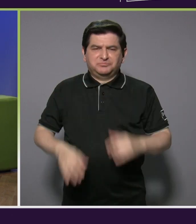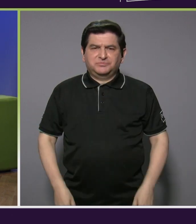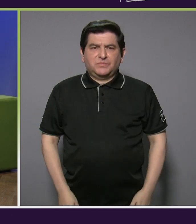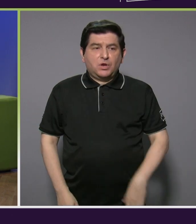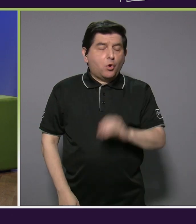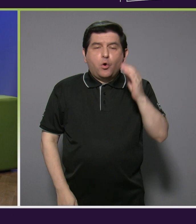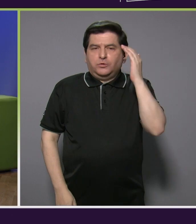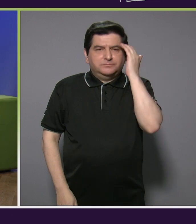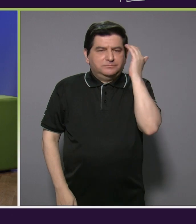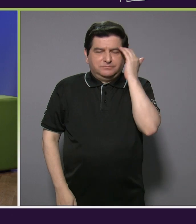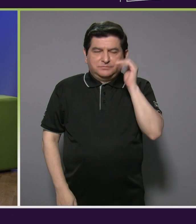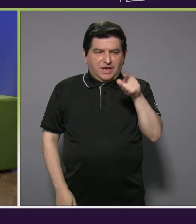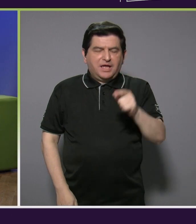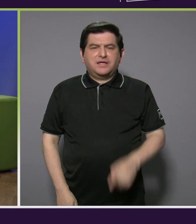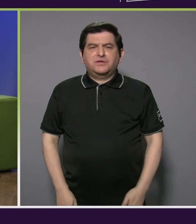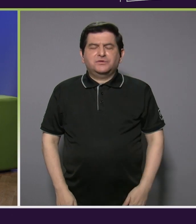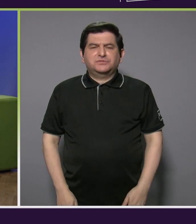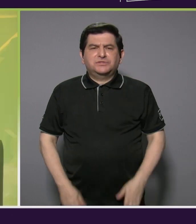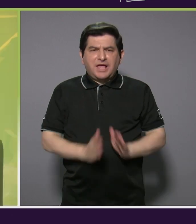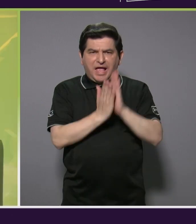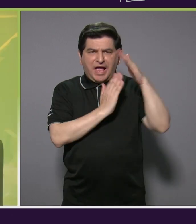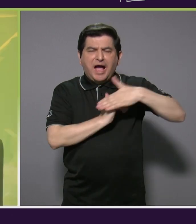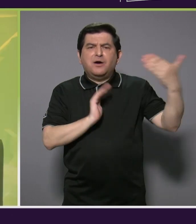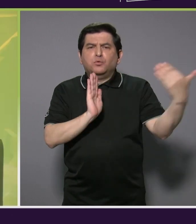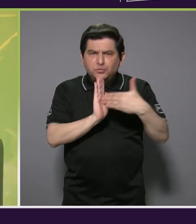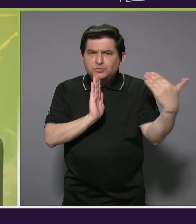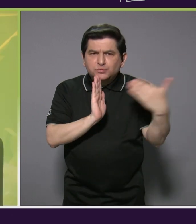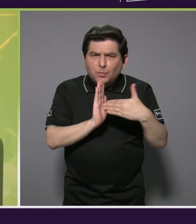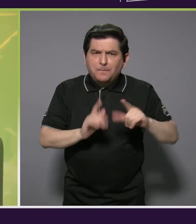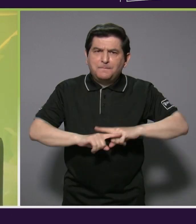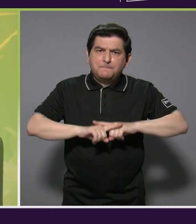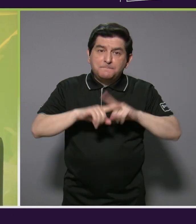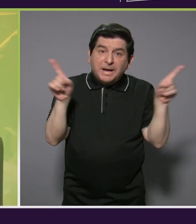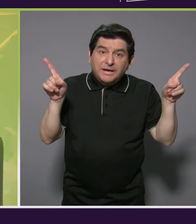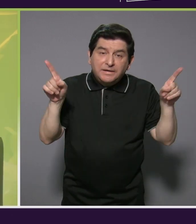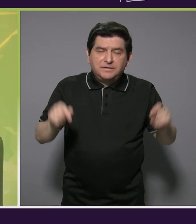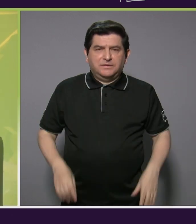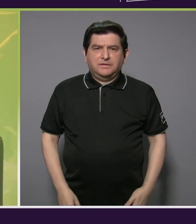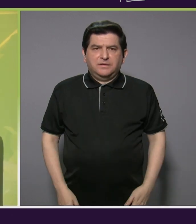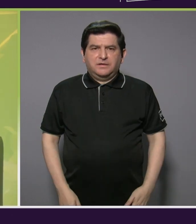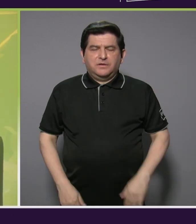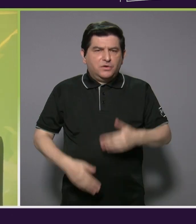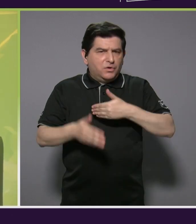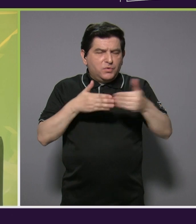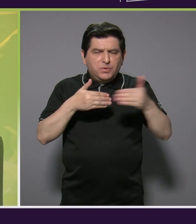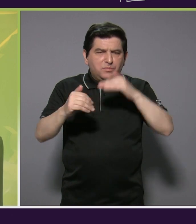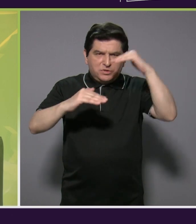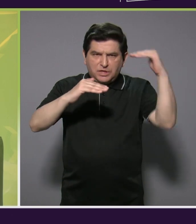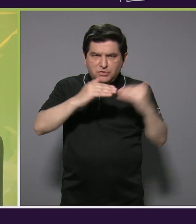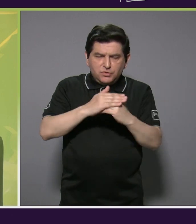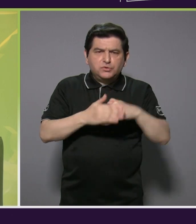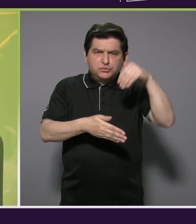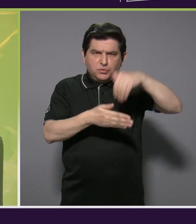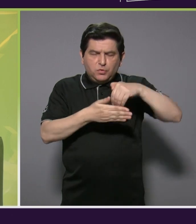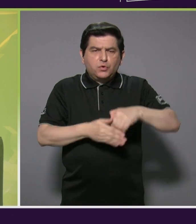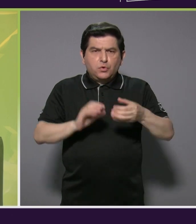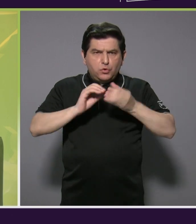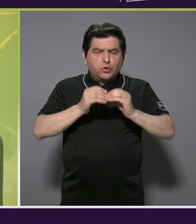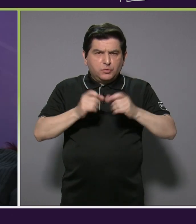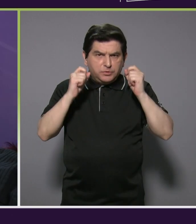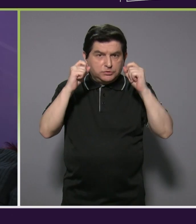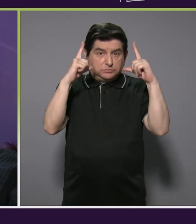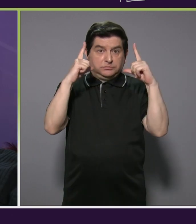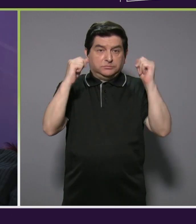no son conscientes de que están siendo abusadas, pero aún así, con ese subregistro, los números son bastante alarmantes. Sí,